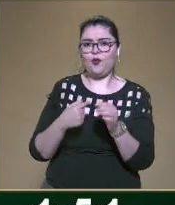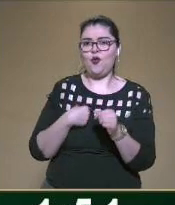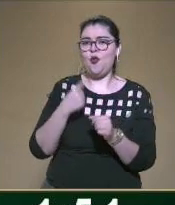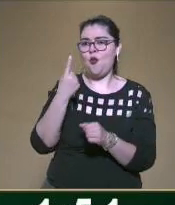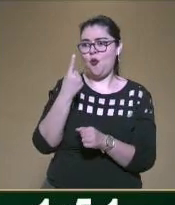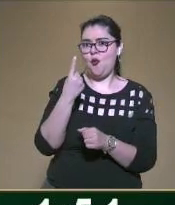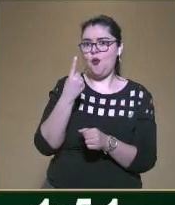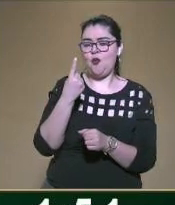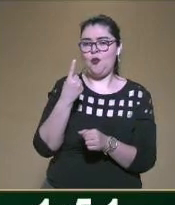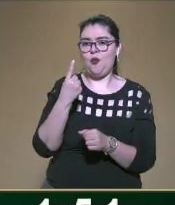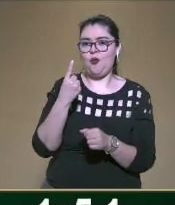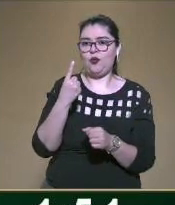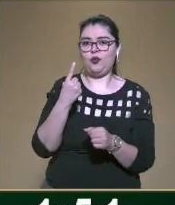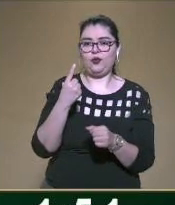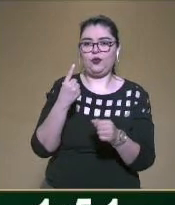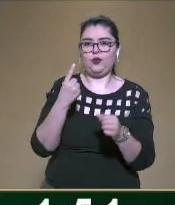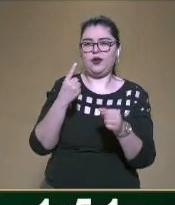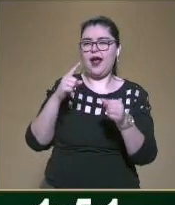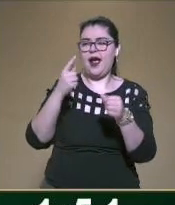una cadena